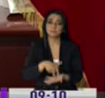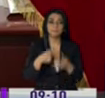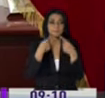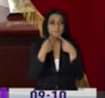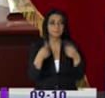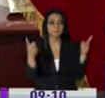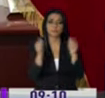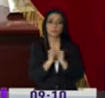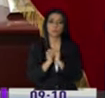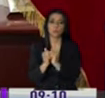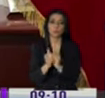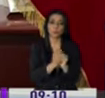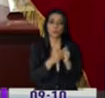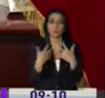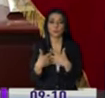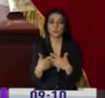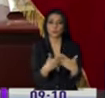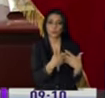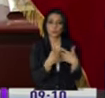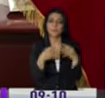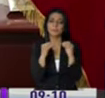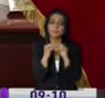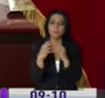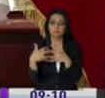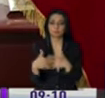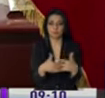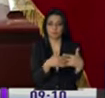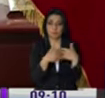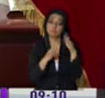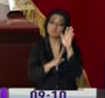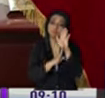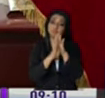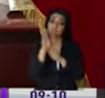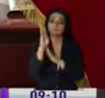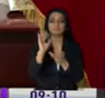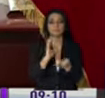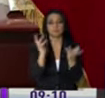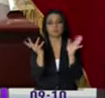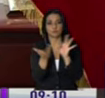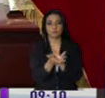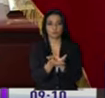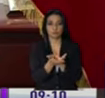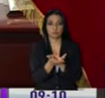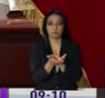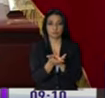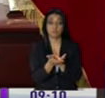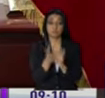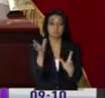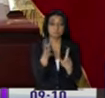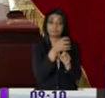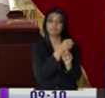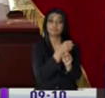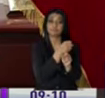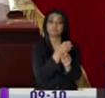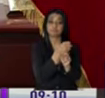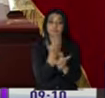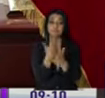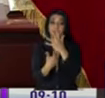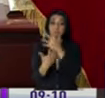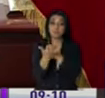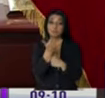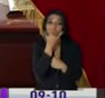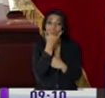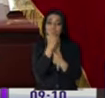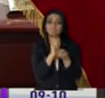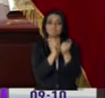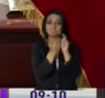unidad. Unidad y más unidad, para avanzar con nuestra revolución, consolidar los logros y corregir lo que se deba